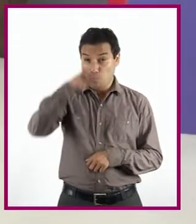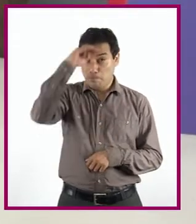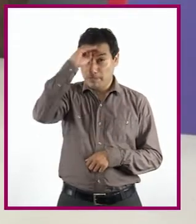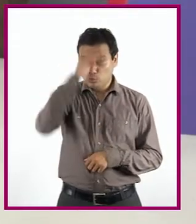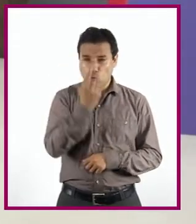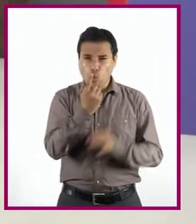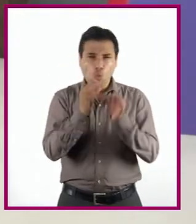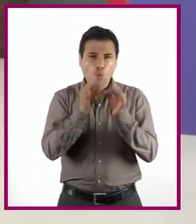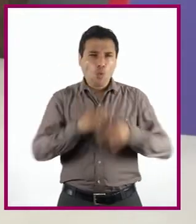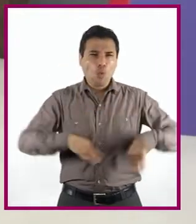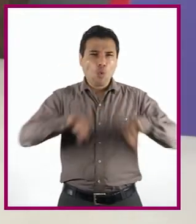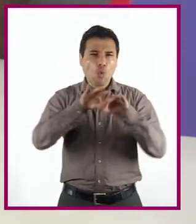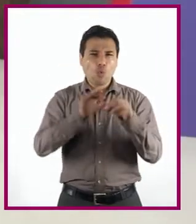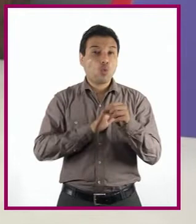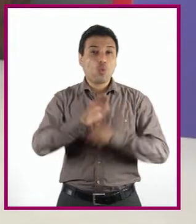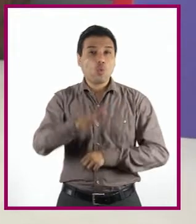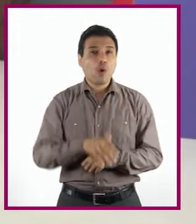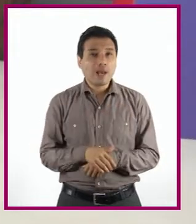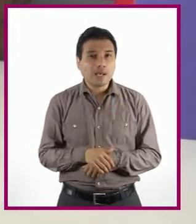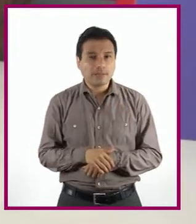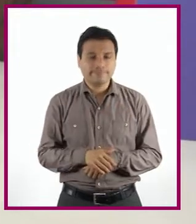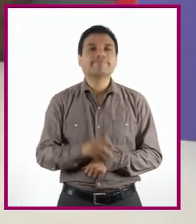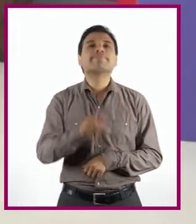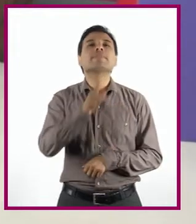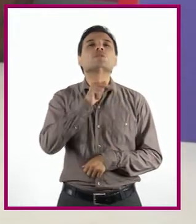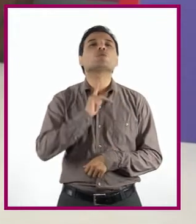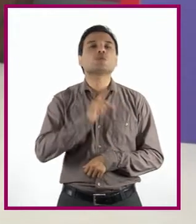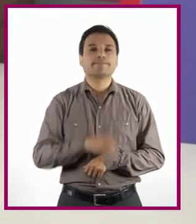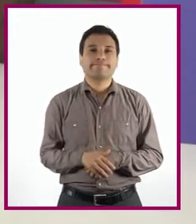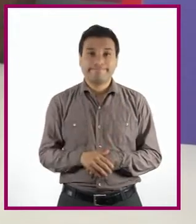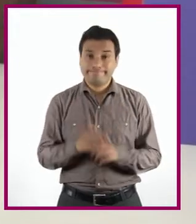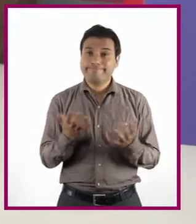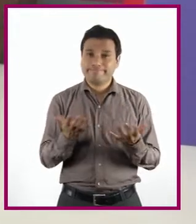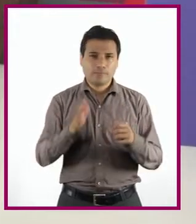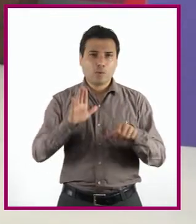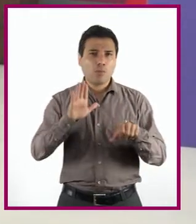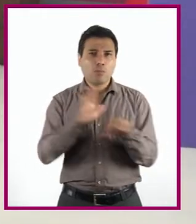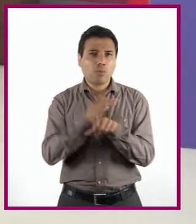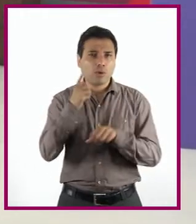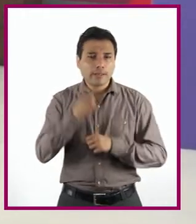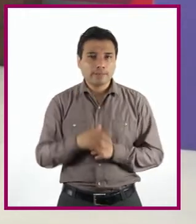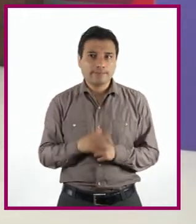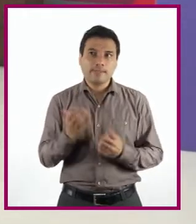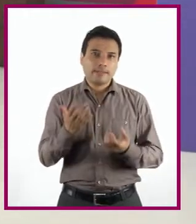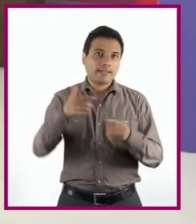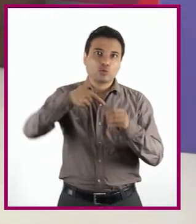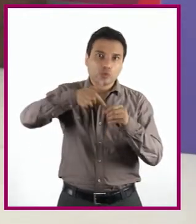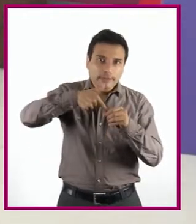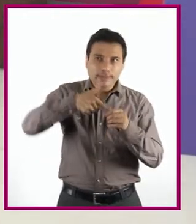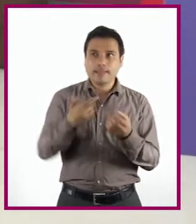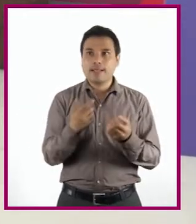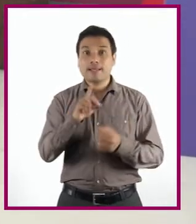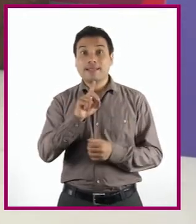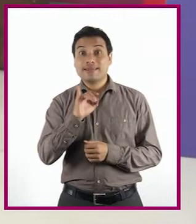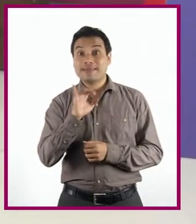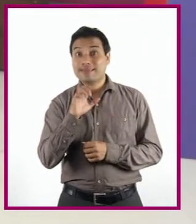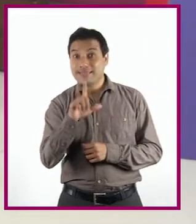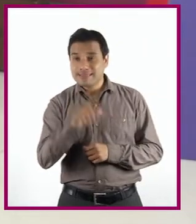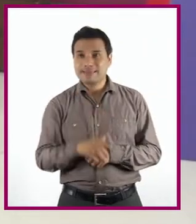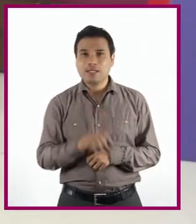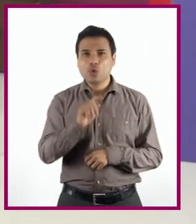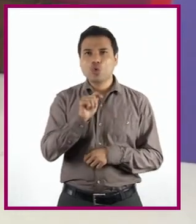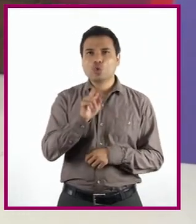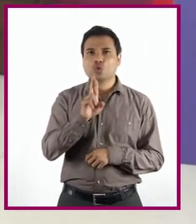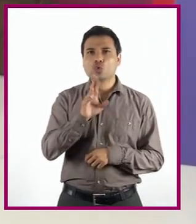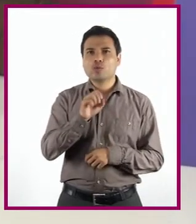más importante de nuestro tiempo es el petróleo. No solamente porque de él se obtiene la gasolina, diésel, turbocina y